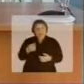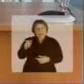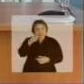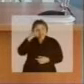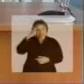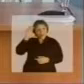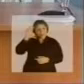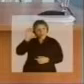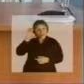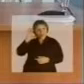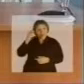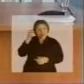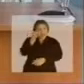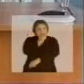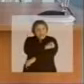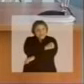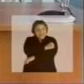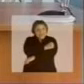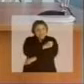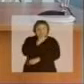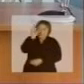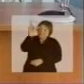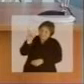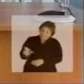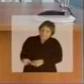en la memoria De Artigas